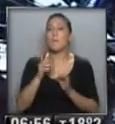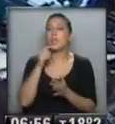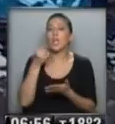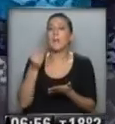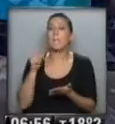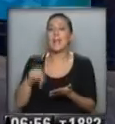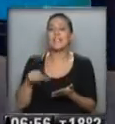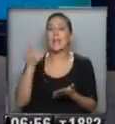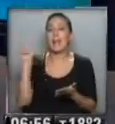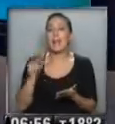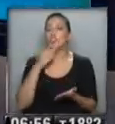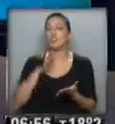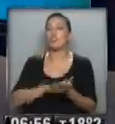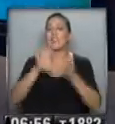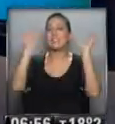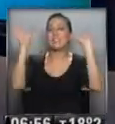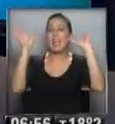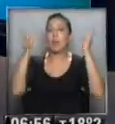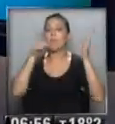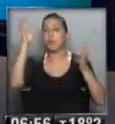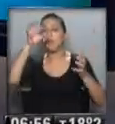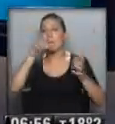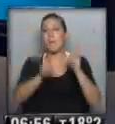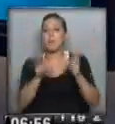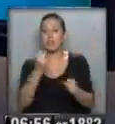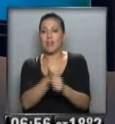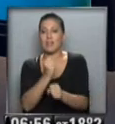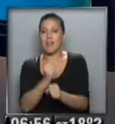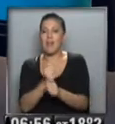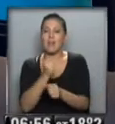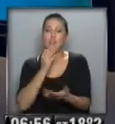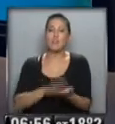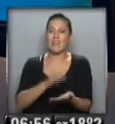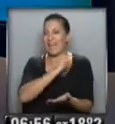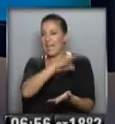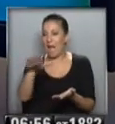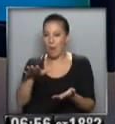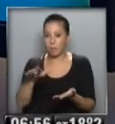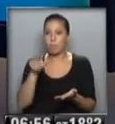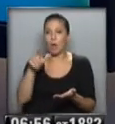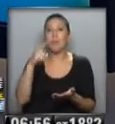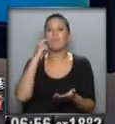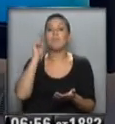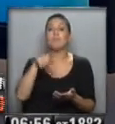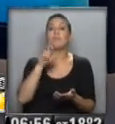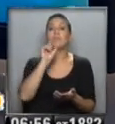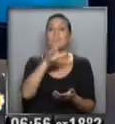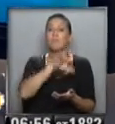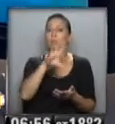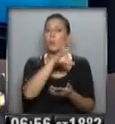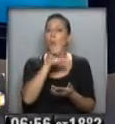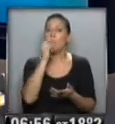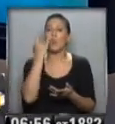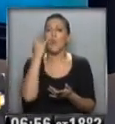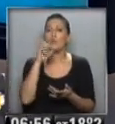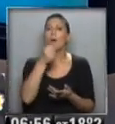país con el tema de las lluvias para la gente que trabaja en la tierra de alguna manera. para hoy, solamente en la región cuyana, muy poquito